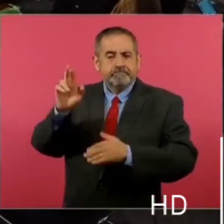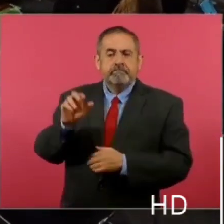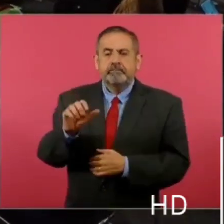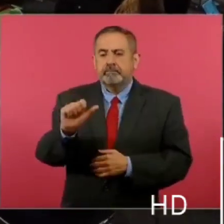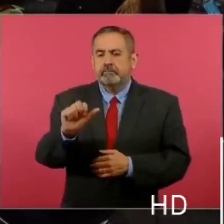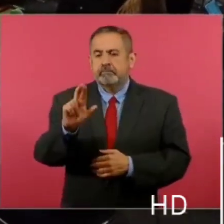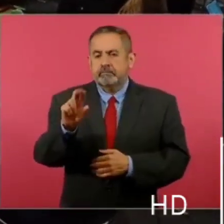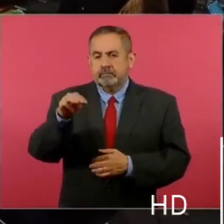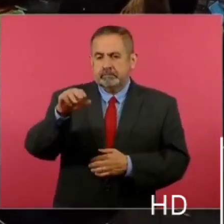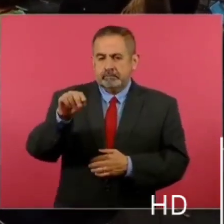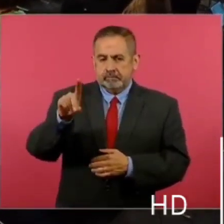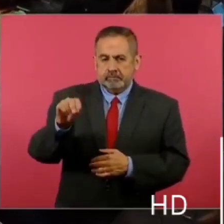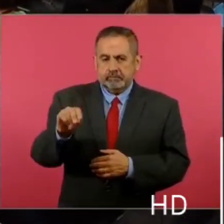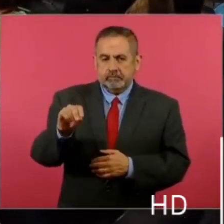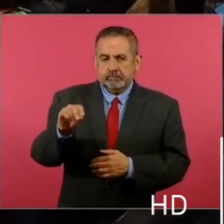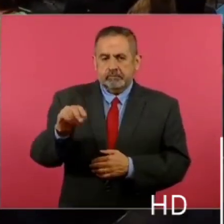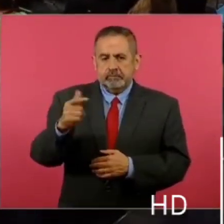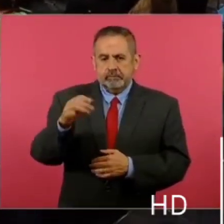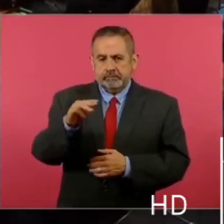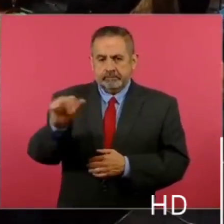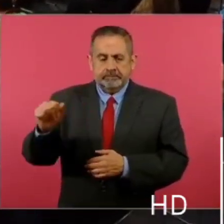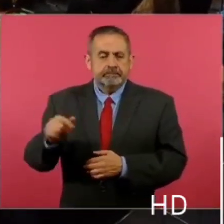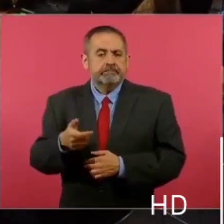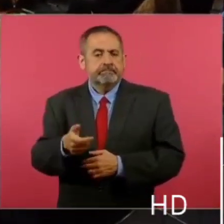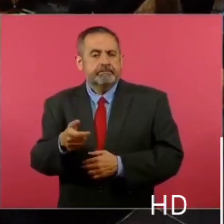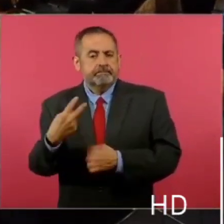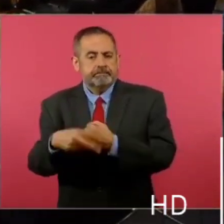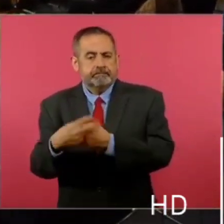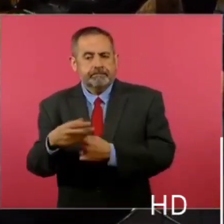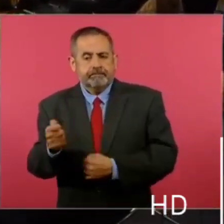Armando Gama, Canal 11.